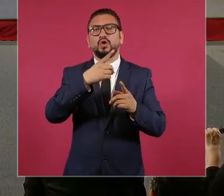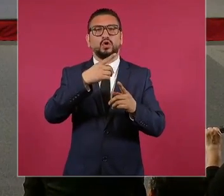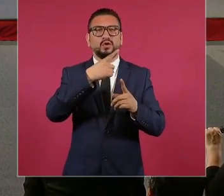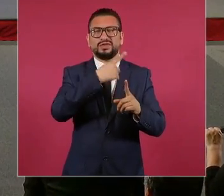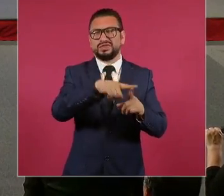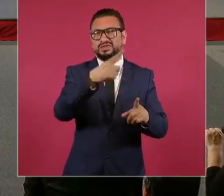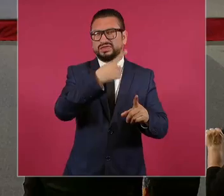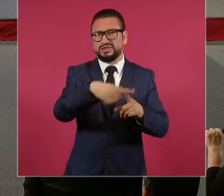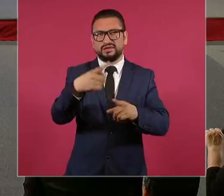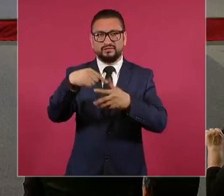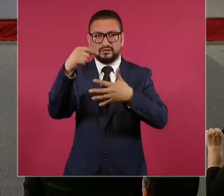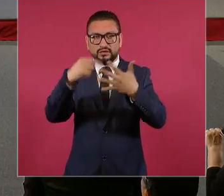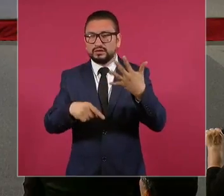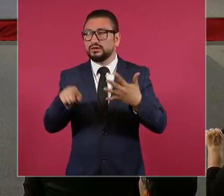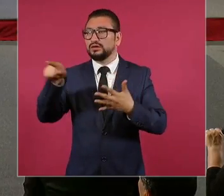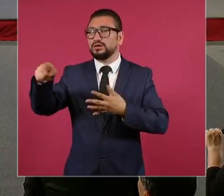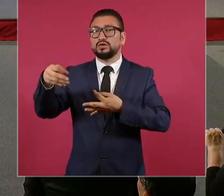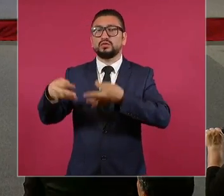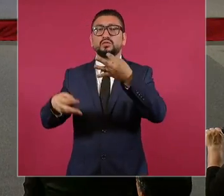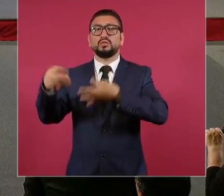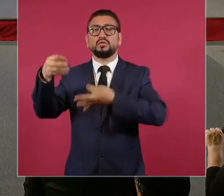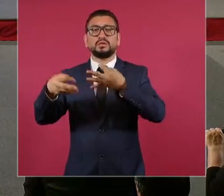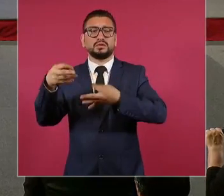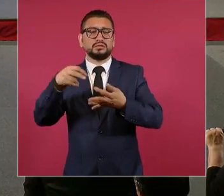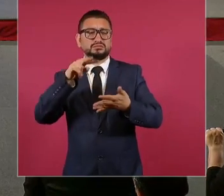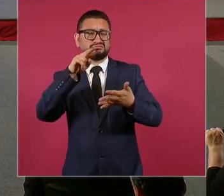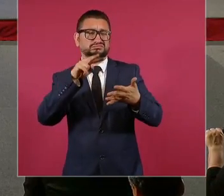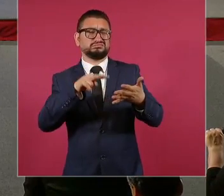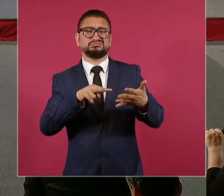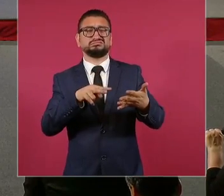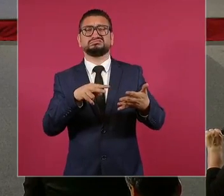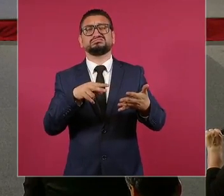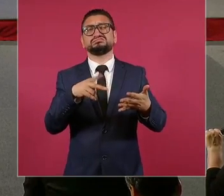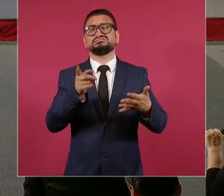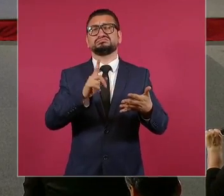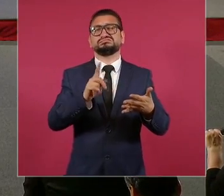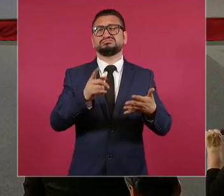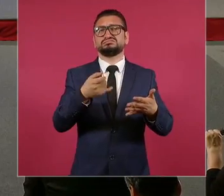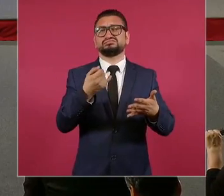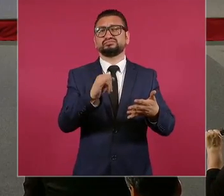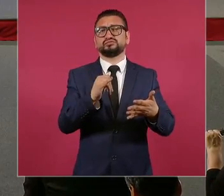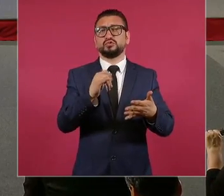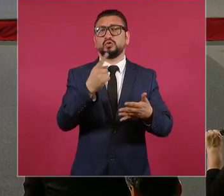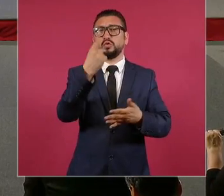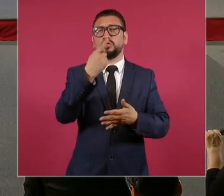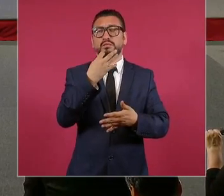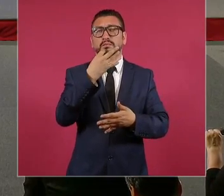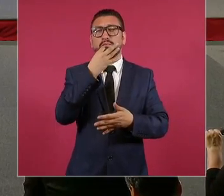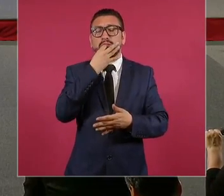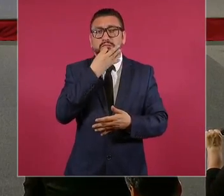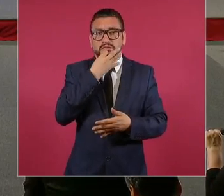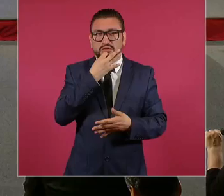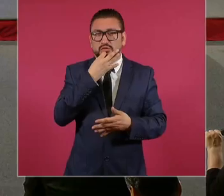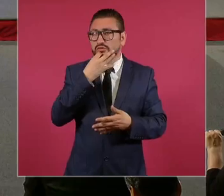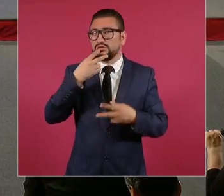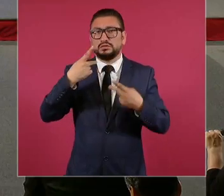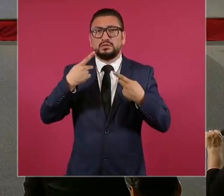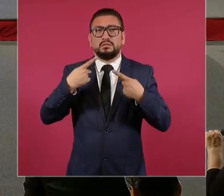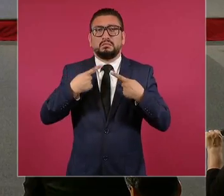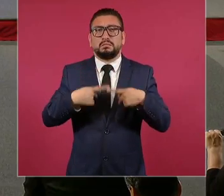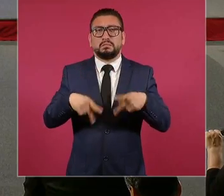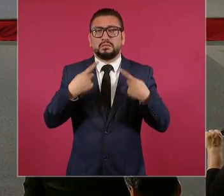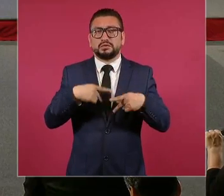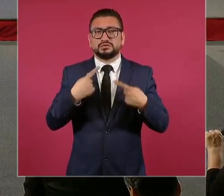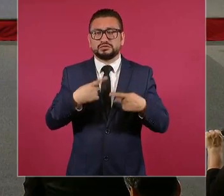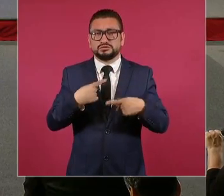y el juez consideró íberosímil que en el lapso de un minuto los elementos hayan llegado a